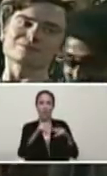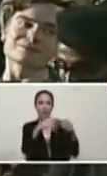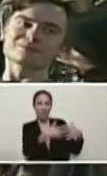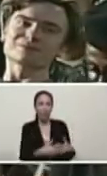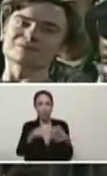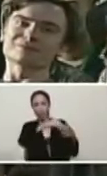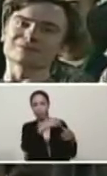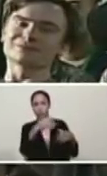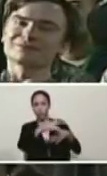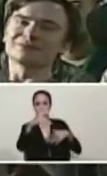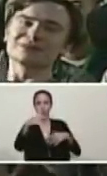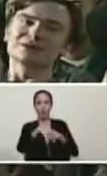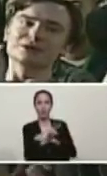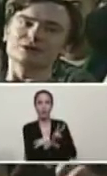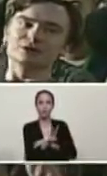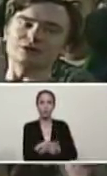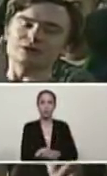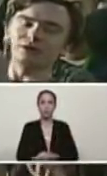de Venezuela.